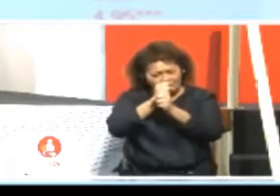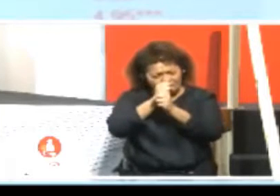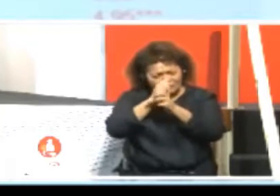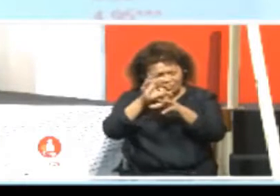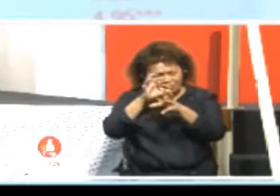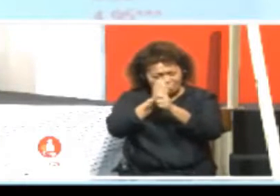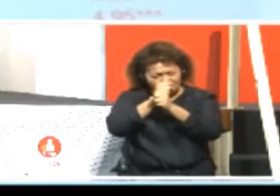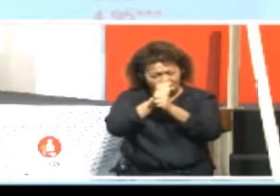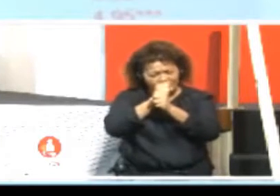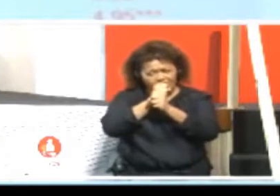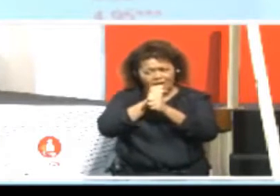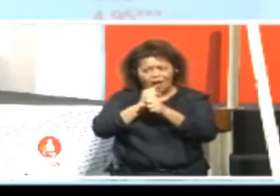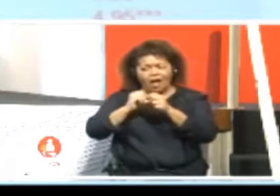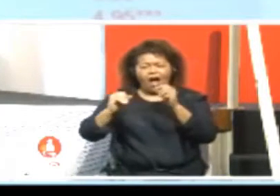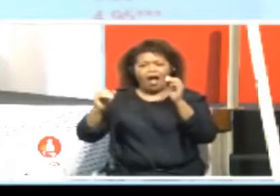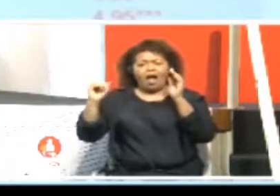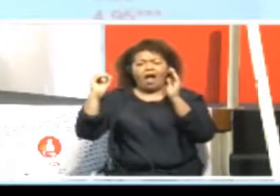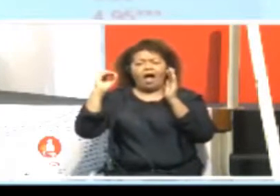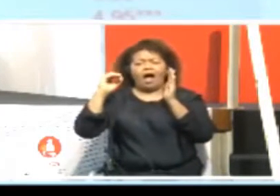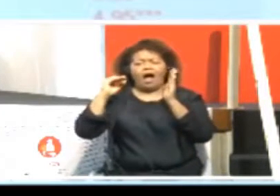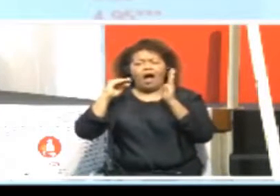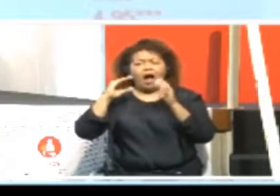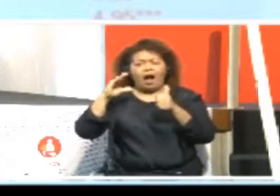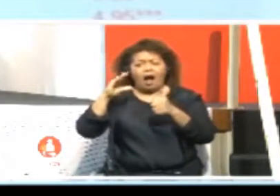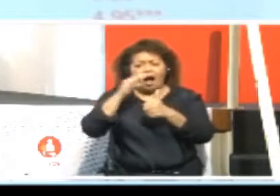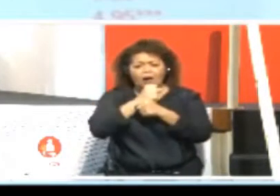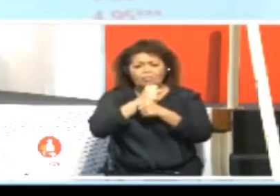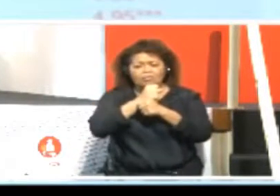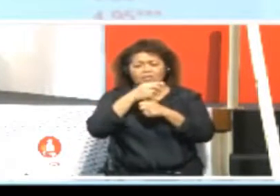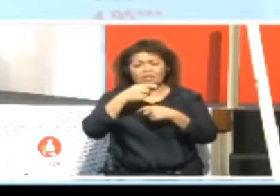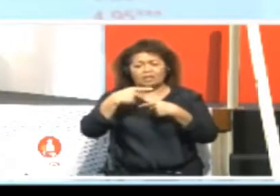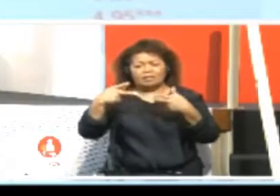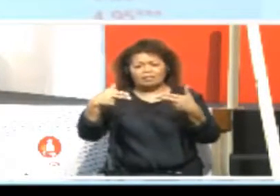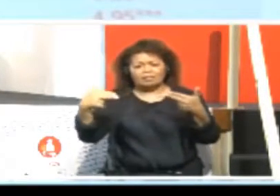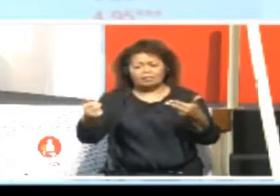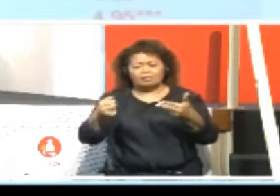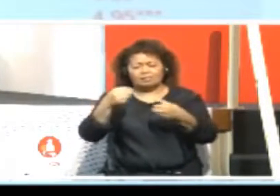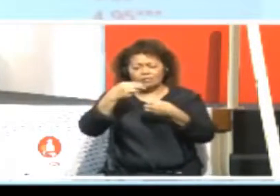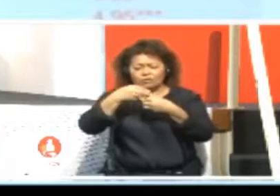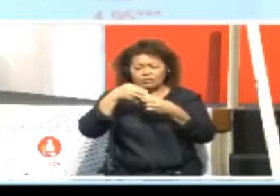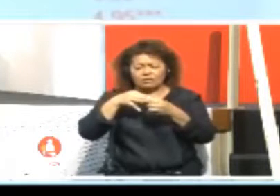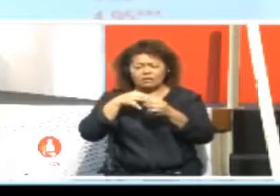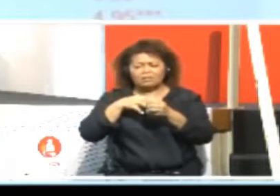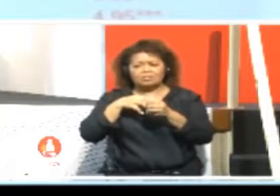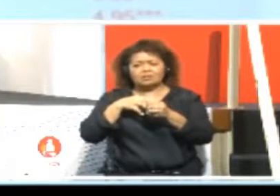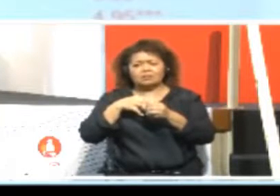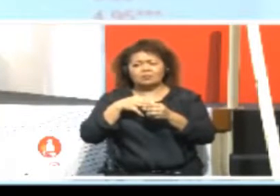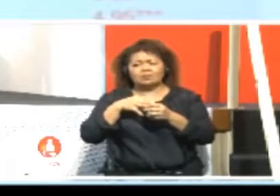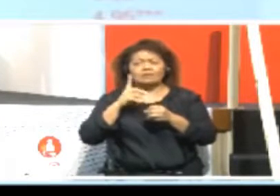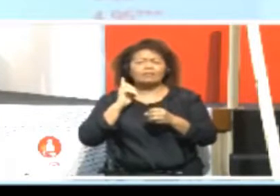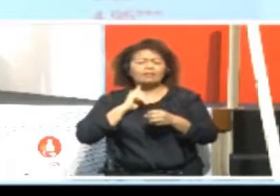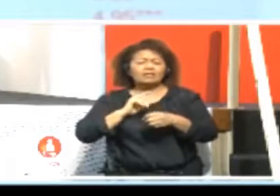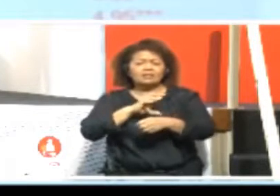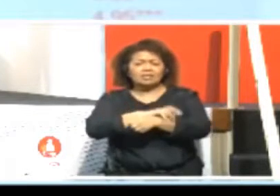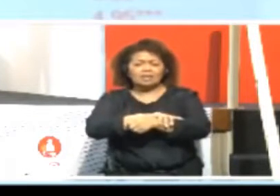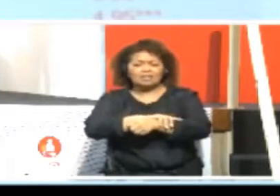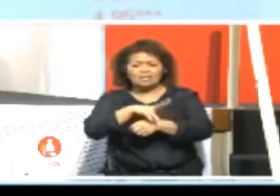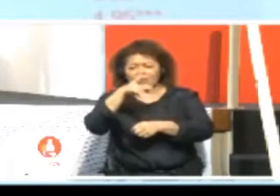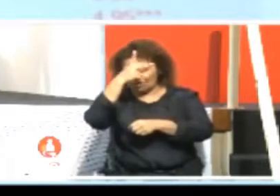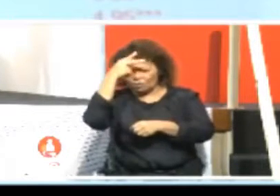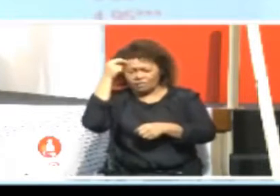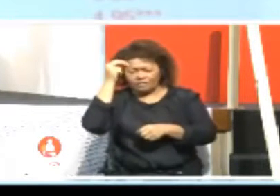única variable que influye en el caso de los municipios de Minas Gerais es que el alcalde tenga apoyo de